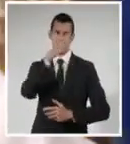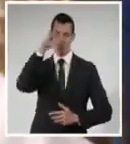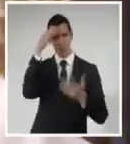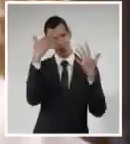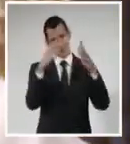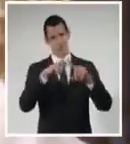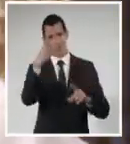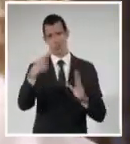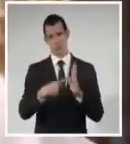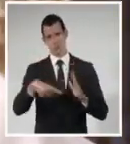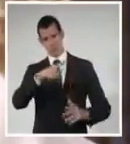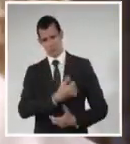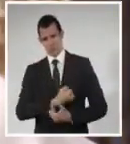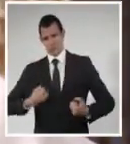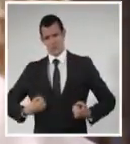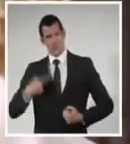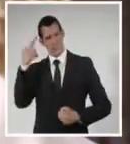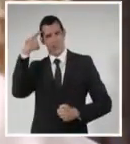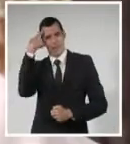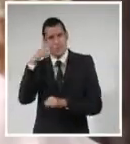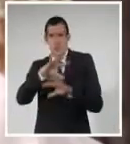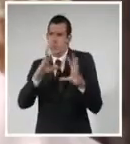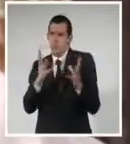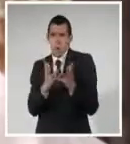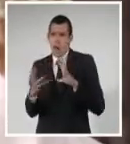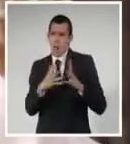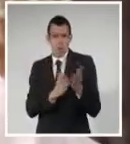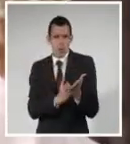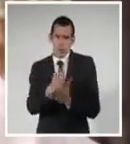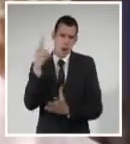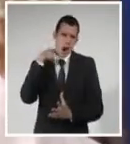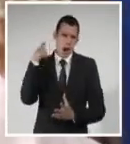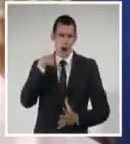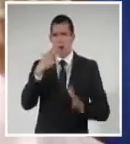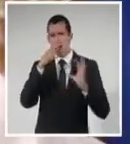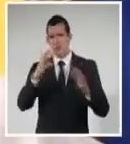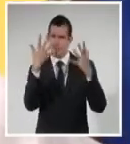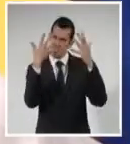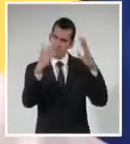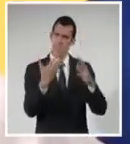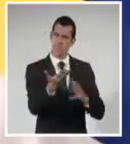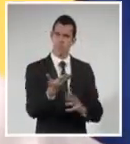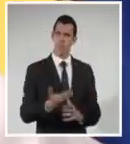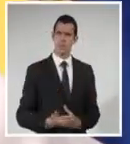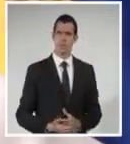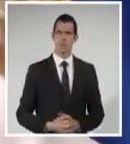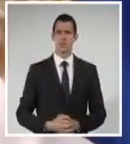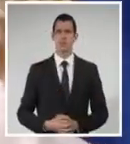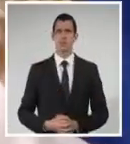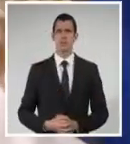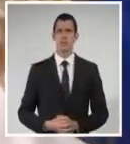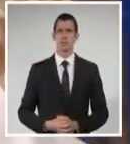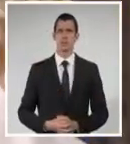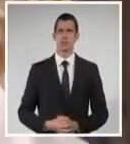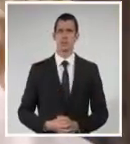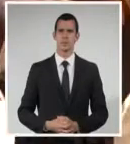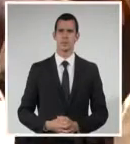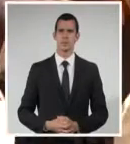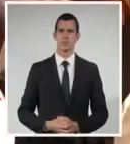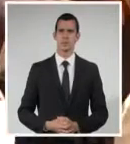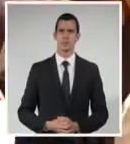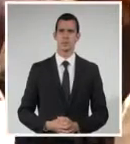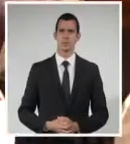capacidad de resistencia y los años de sacrificio en esta obra de infinito